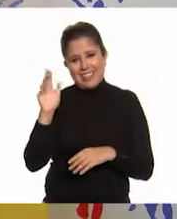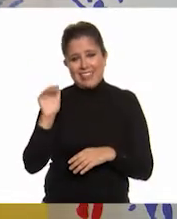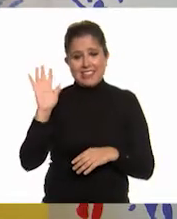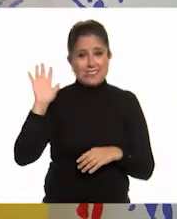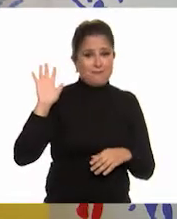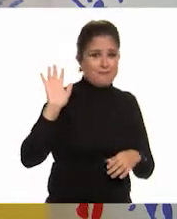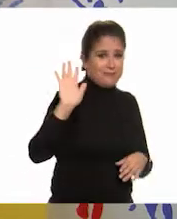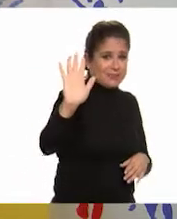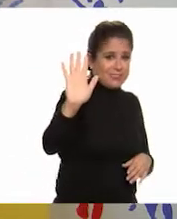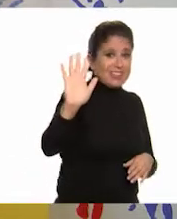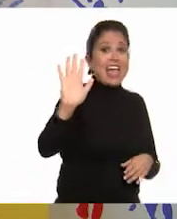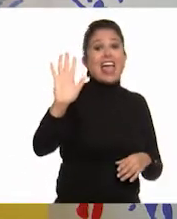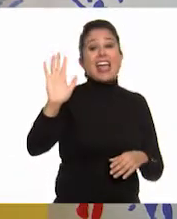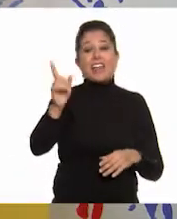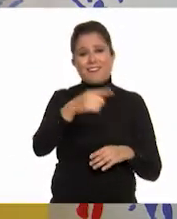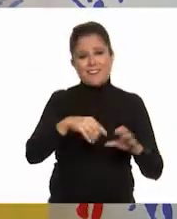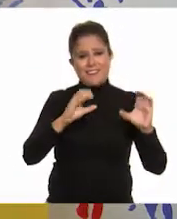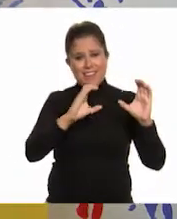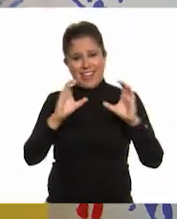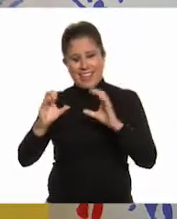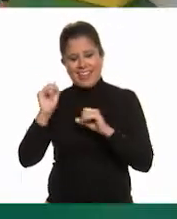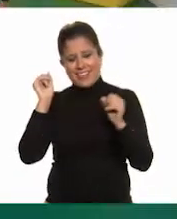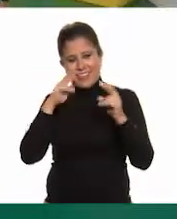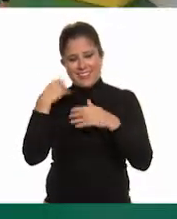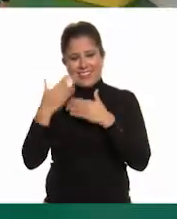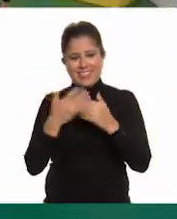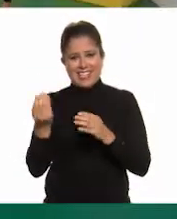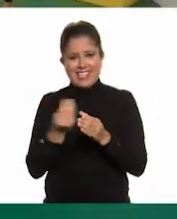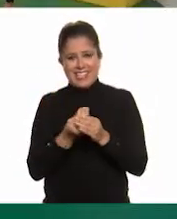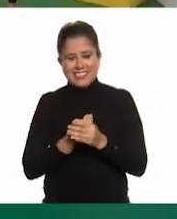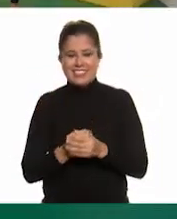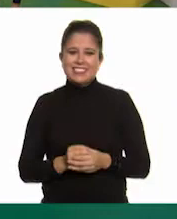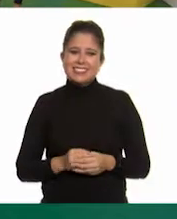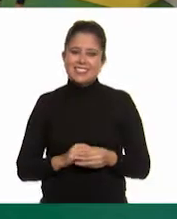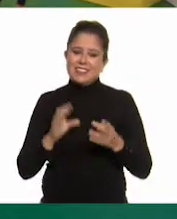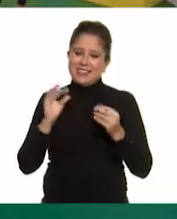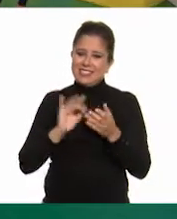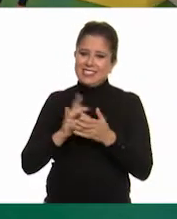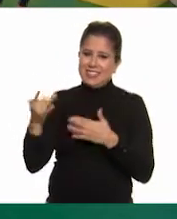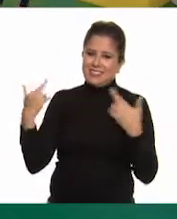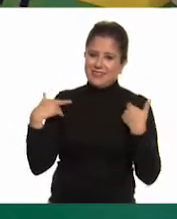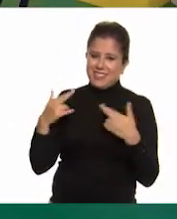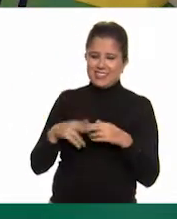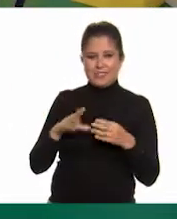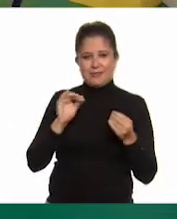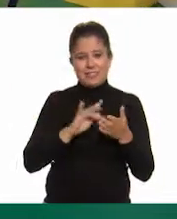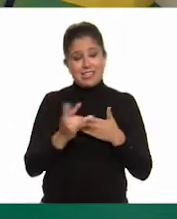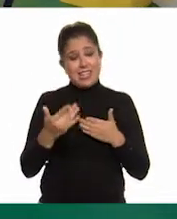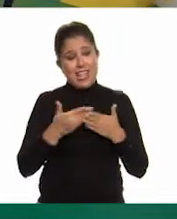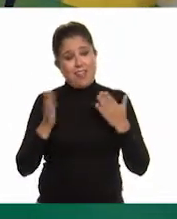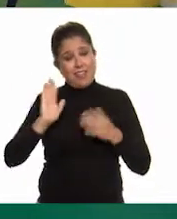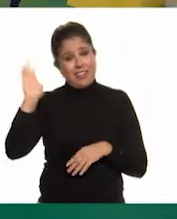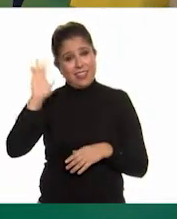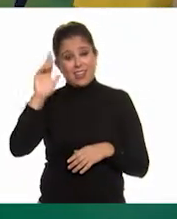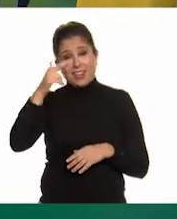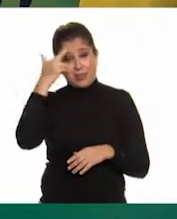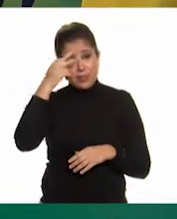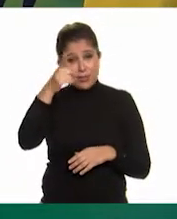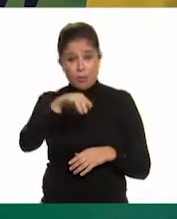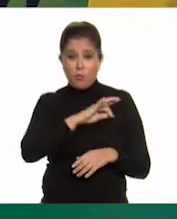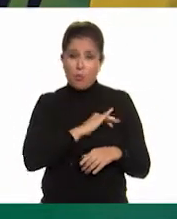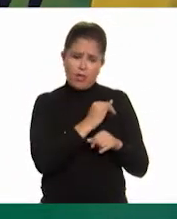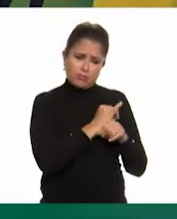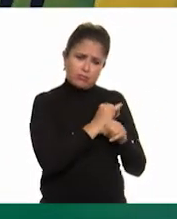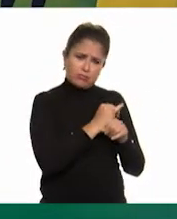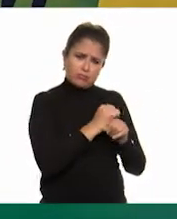esos 5, síganse protegiendo y nos vemos en la siguiente clase. Muchísimas gracias. Gracias, Pili. Tenemos que despedirnos. Y a ti te recuerdo que si te es